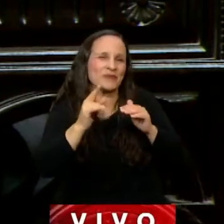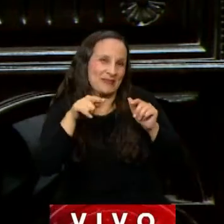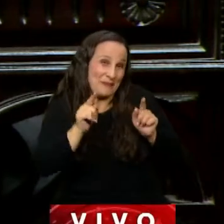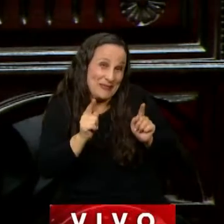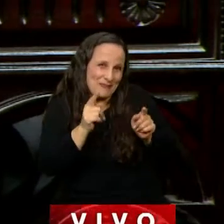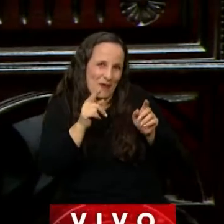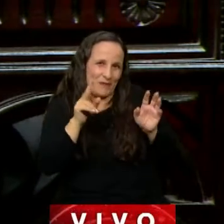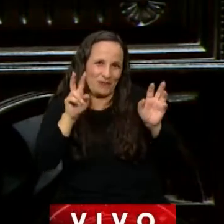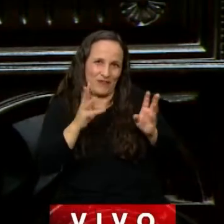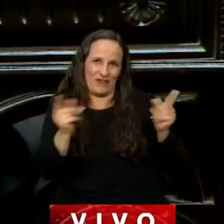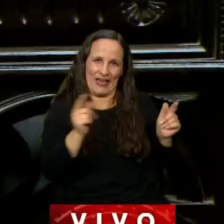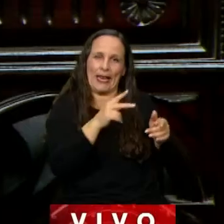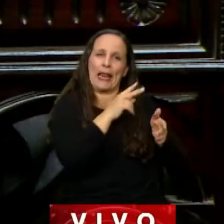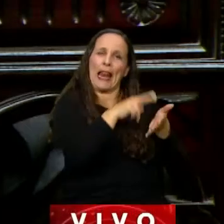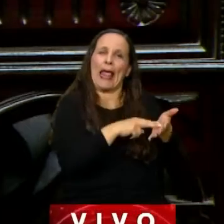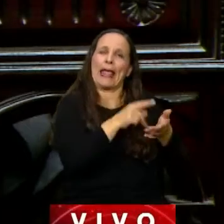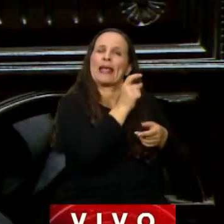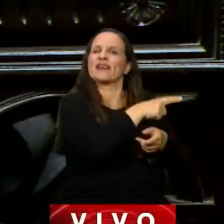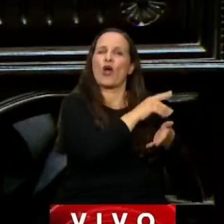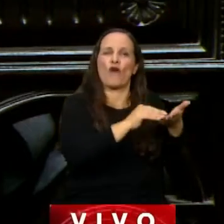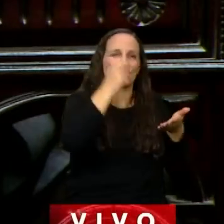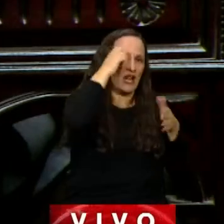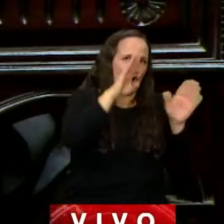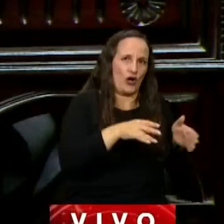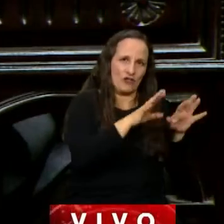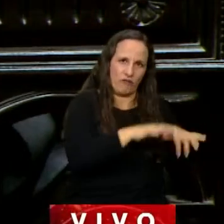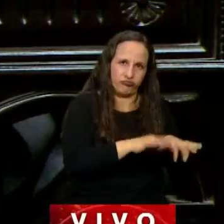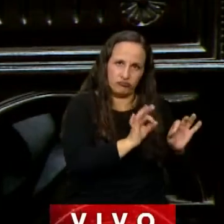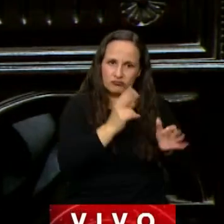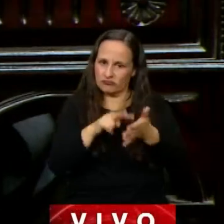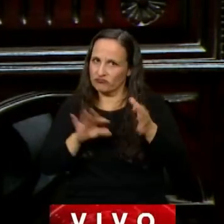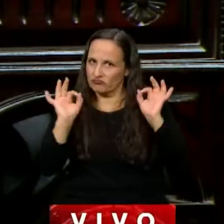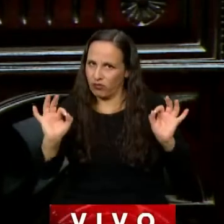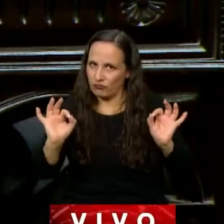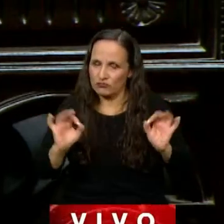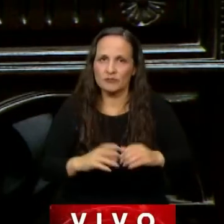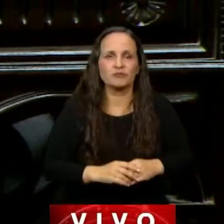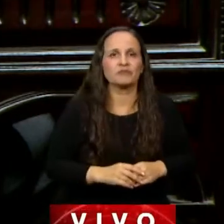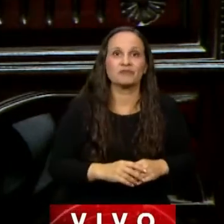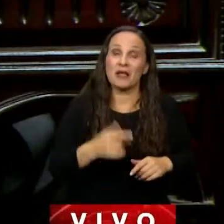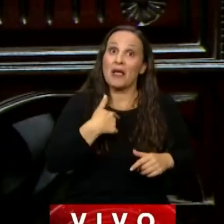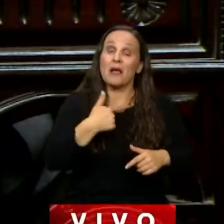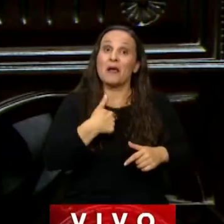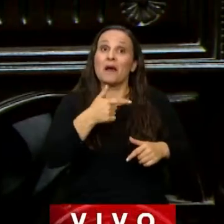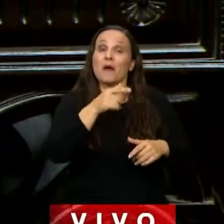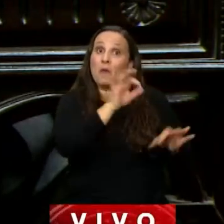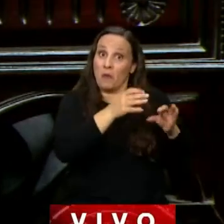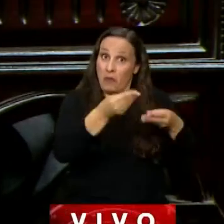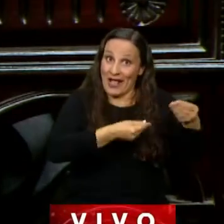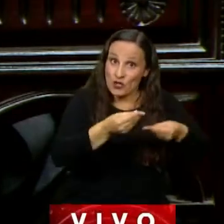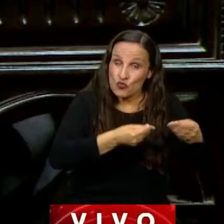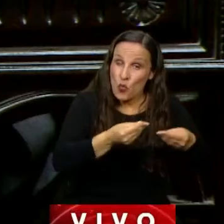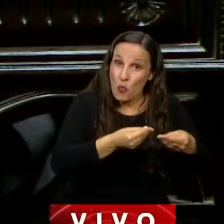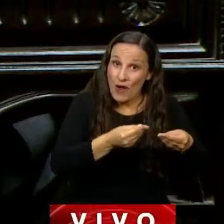cita de la Oficina de Presupuesto del Congreso. Este presupuesto que estamos poniendo en consideración se